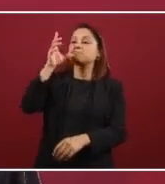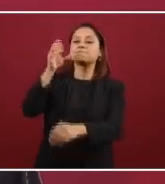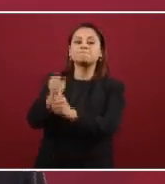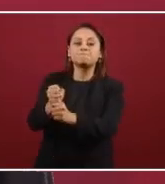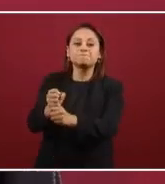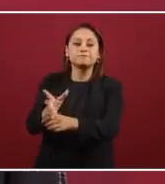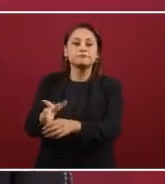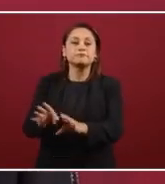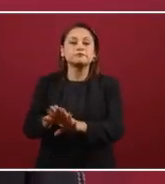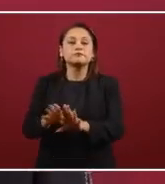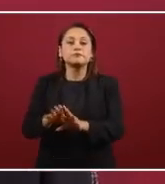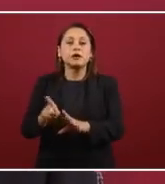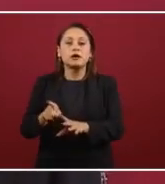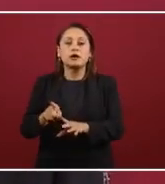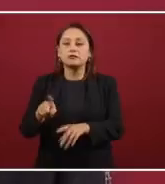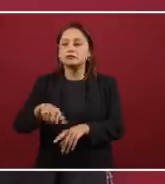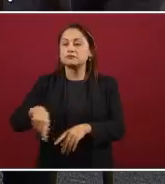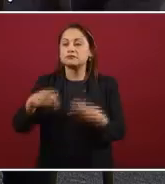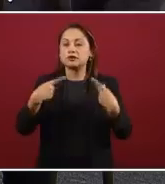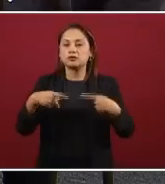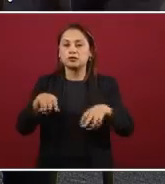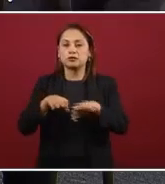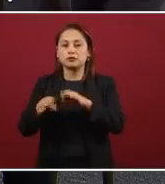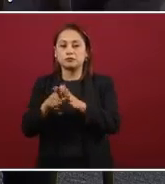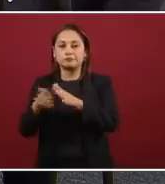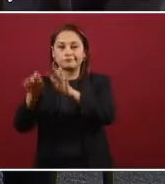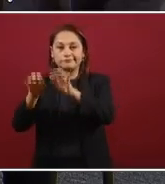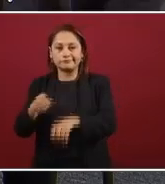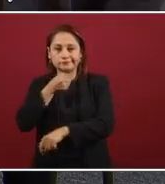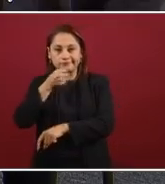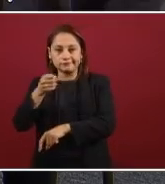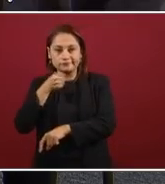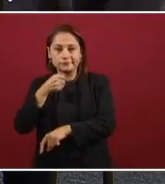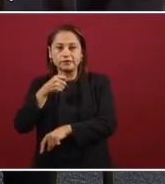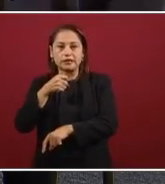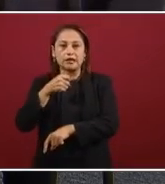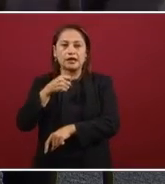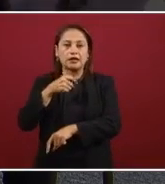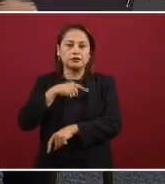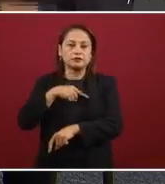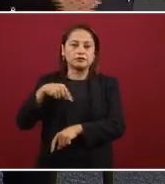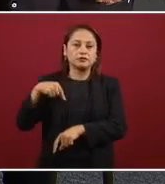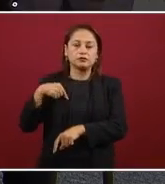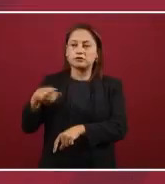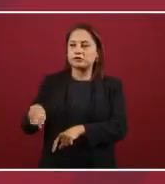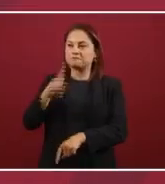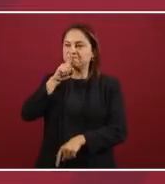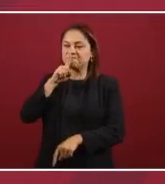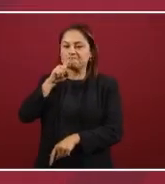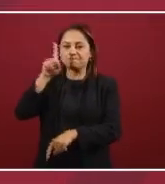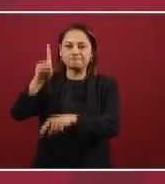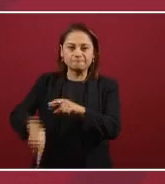los medios de comunicación, porque se afecta la libertad de prensa.